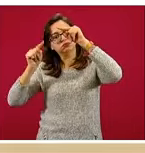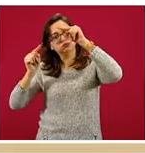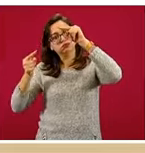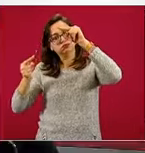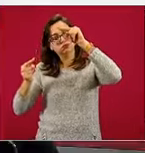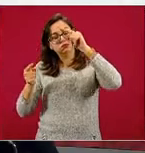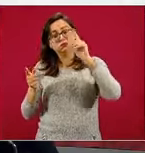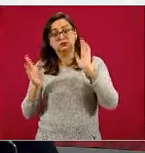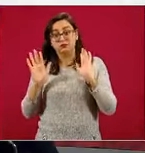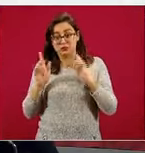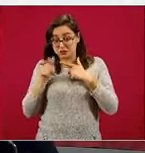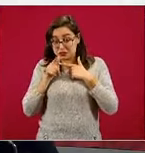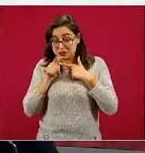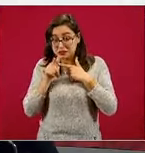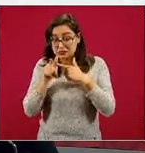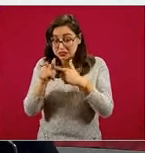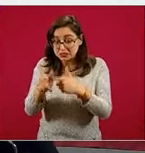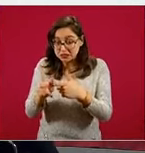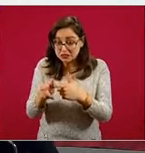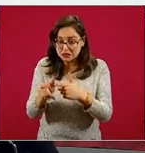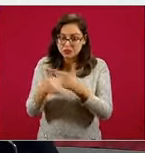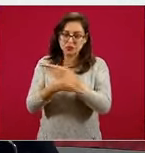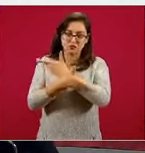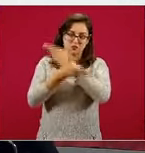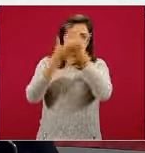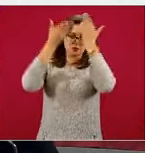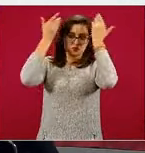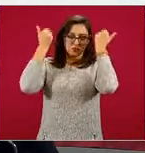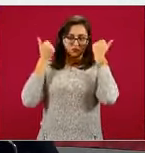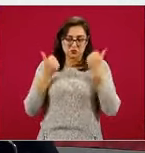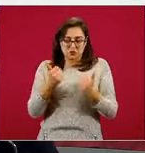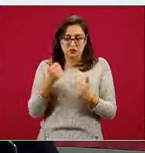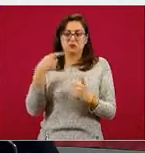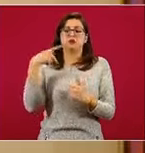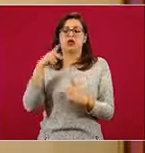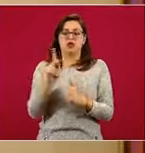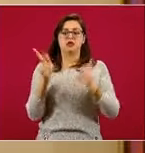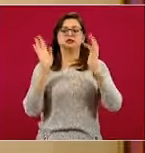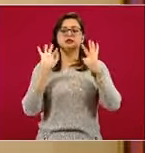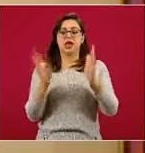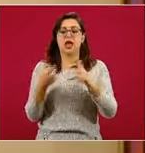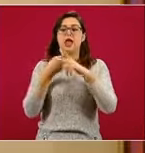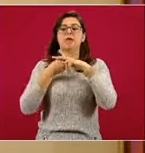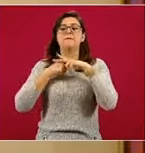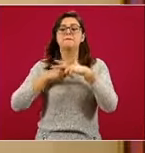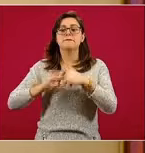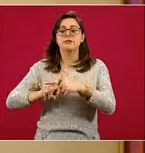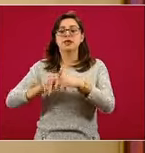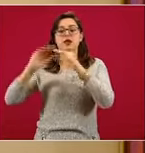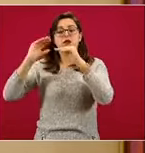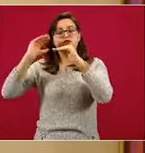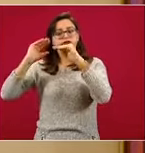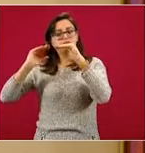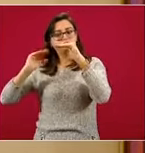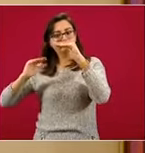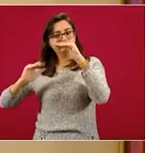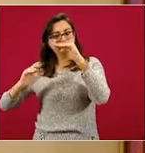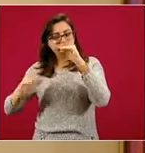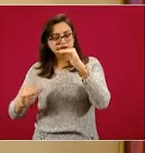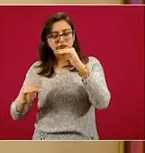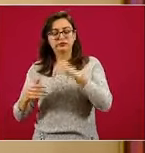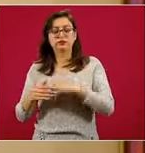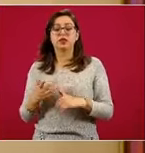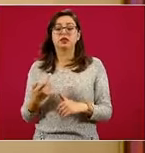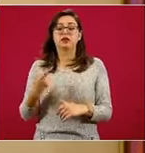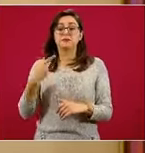la tendencia negativa pueda continuar en las siguientes semanas, pero al menos ya se ve un indicio de disminución, aunque aún con